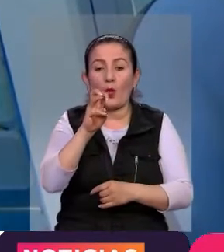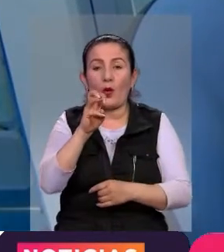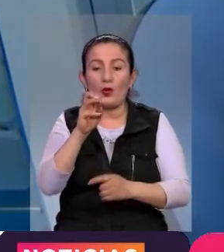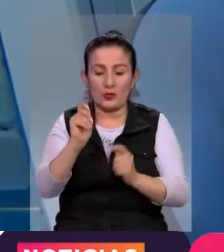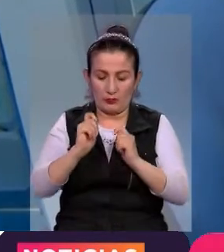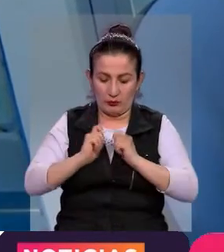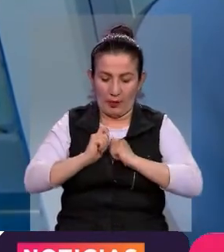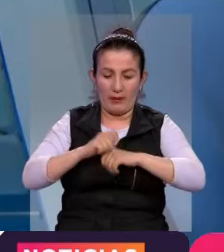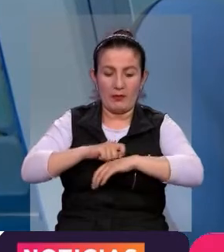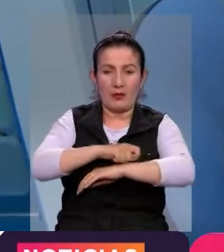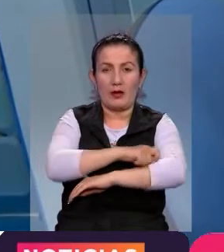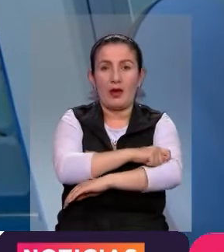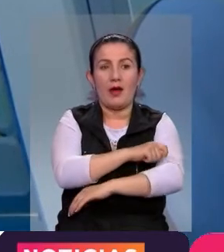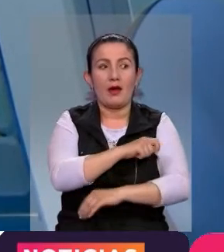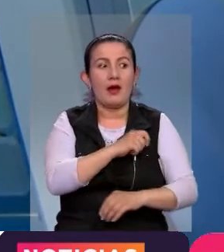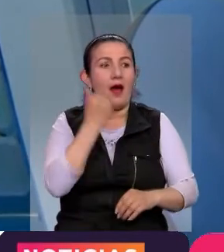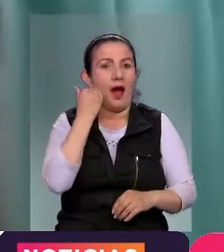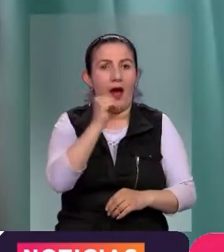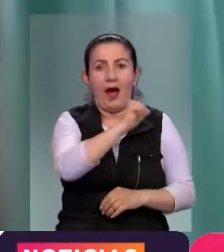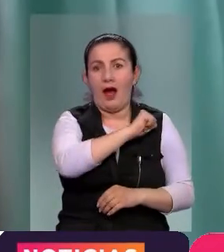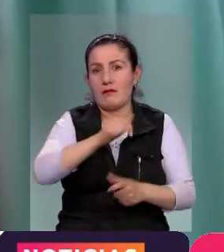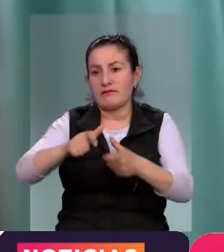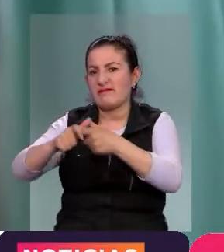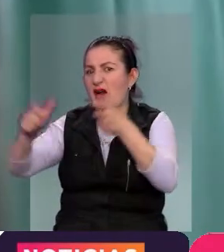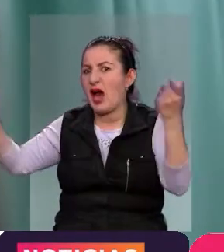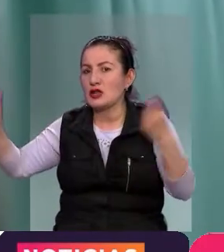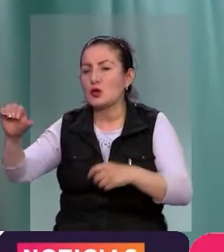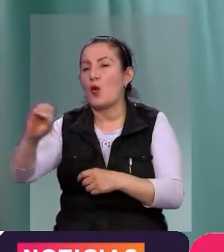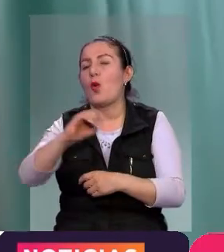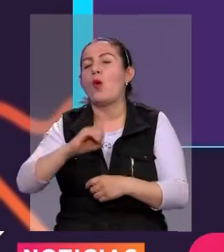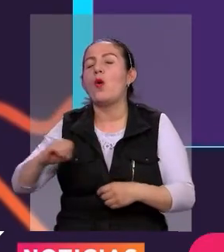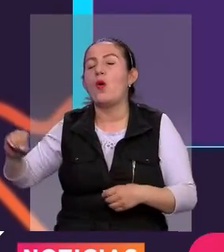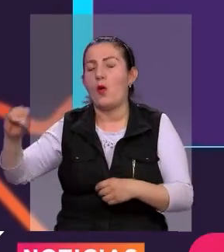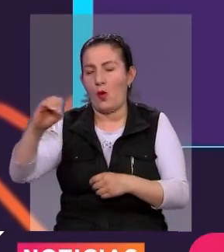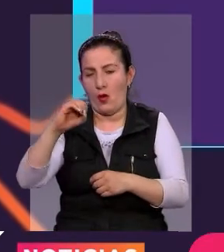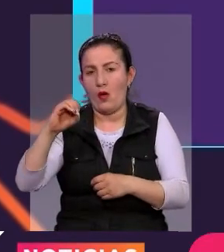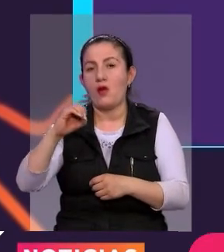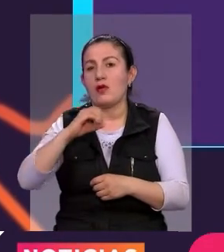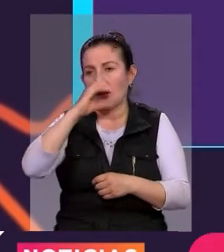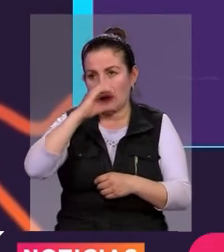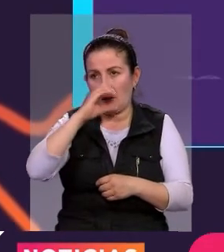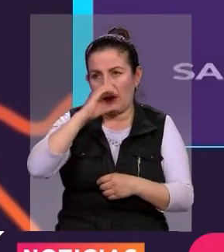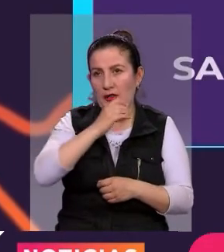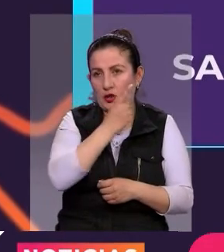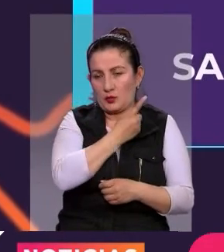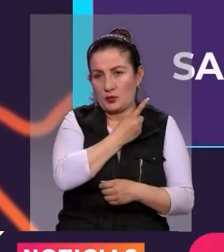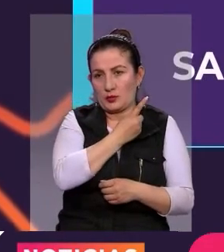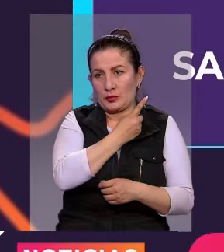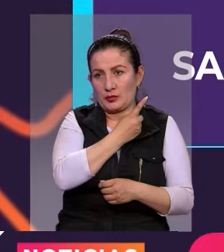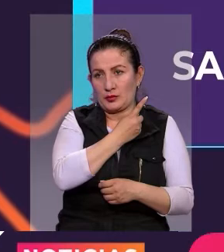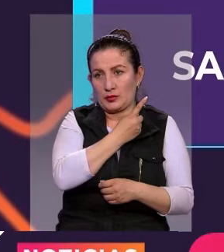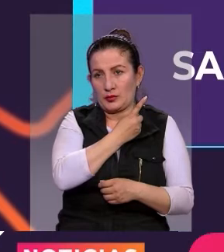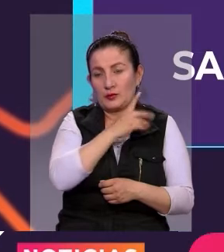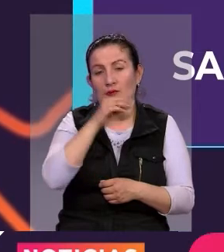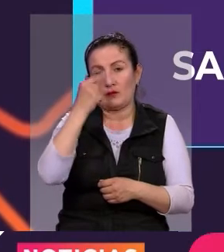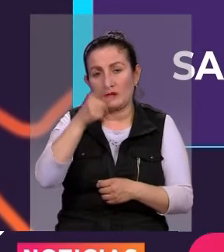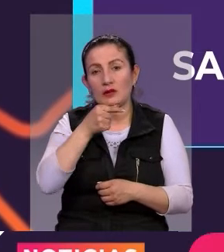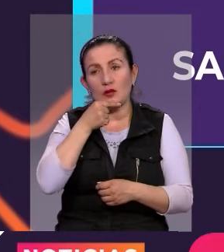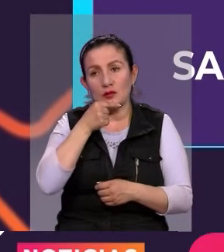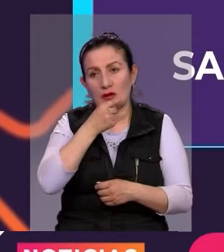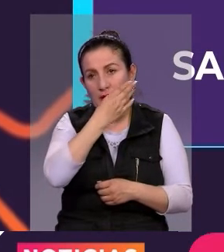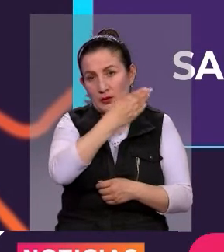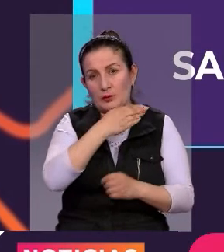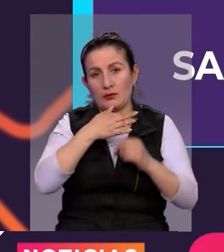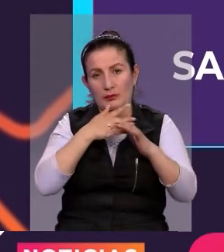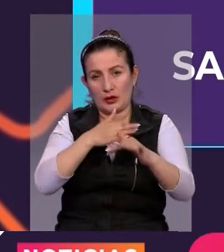contagios se han presentado en el género femenino. En cuanto a los casos por millón de habitantes, la localidad Chapinero también ocupa el primer lugar, seguida por Teusaquillo,